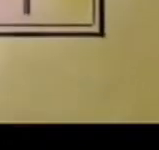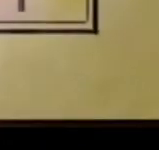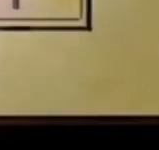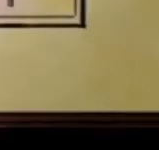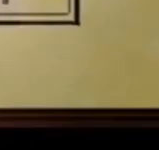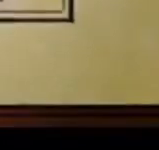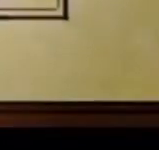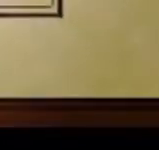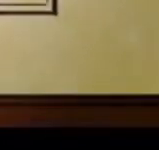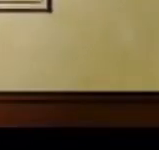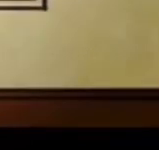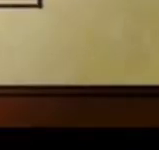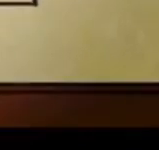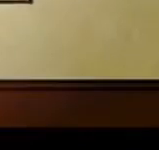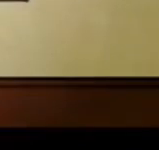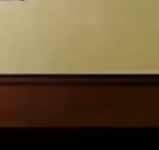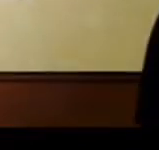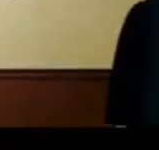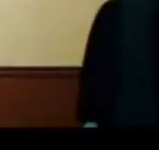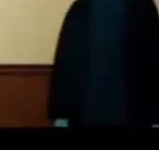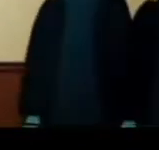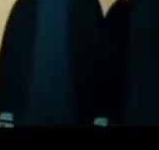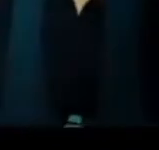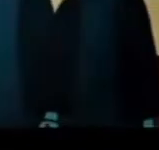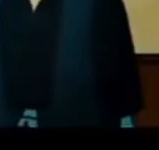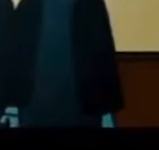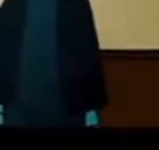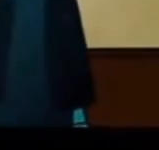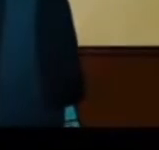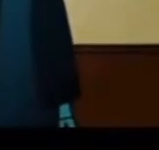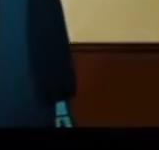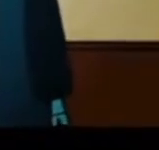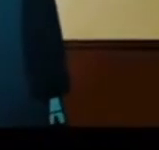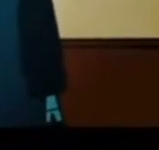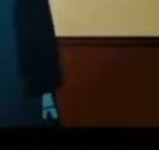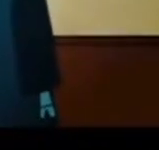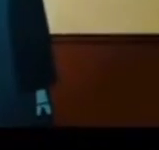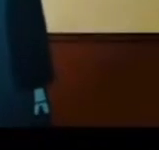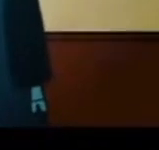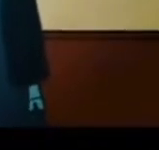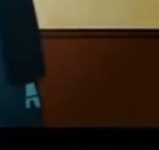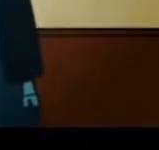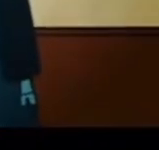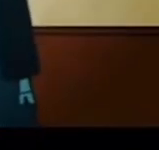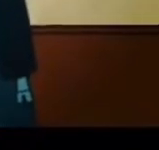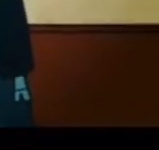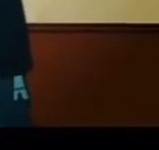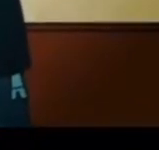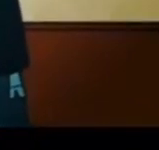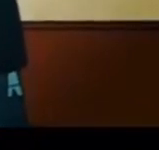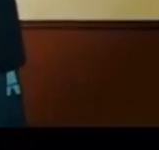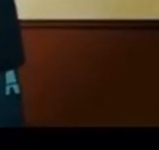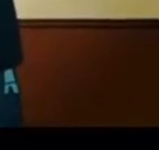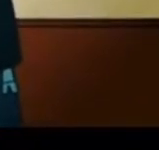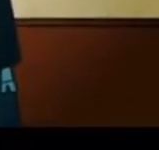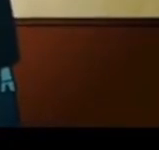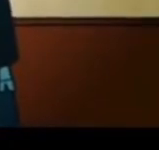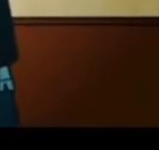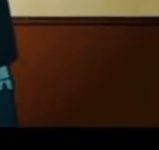la cultura oficial, al serio discurso religioso y feudal que promulgaba